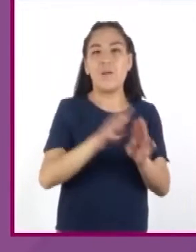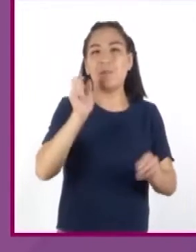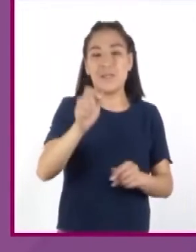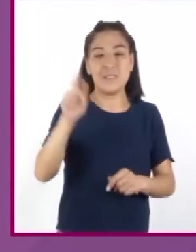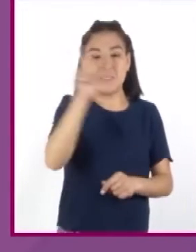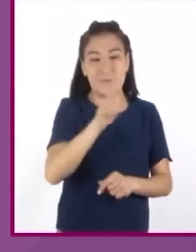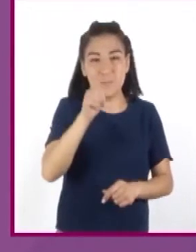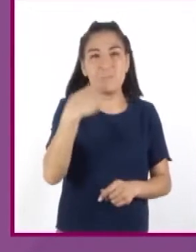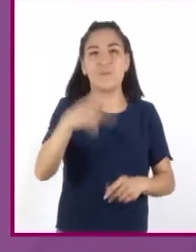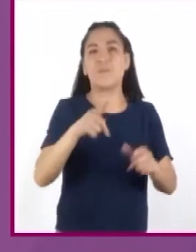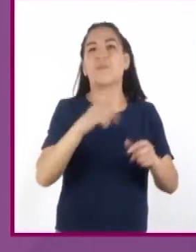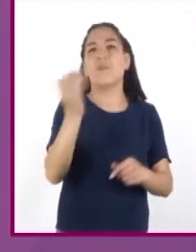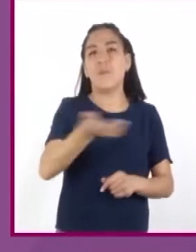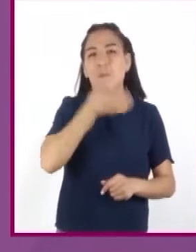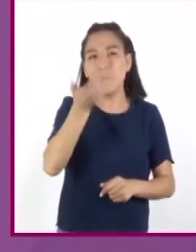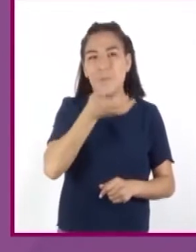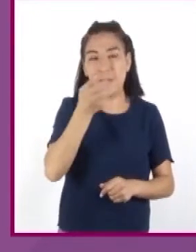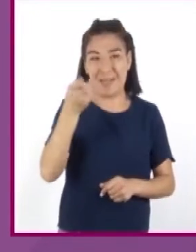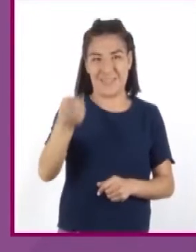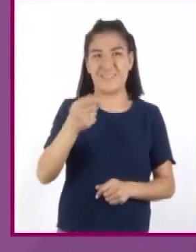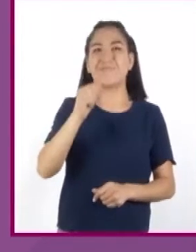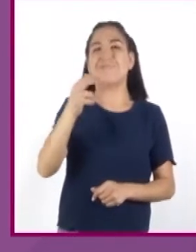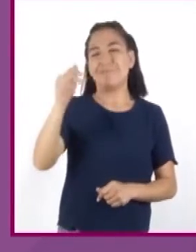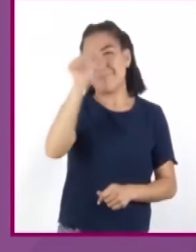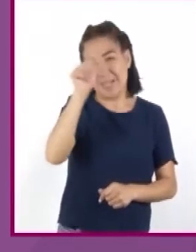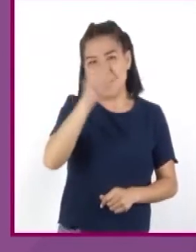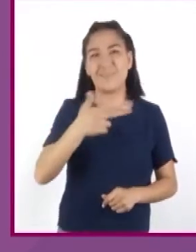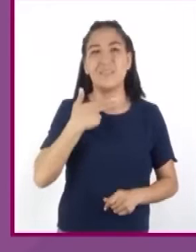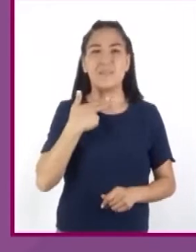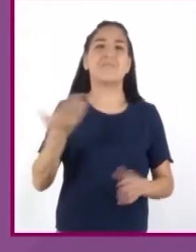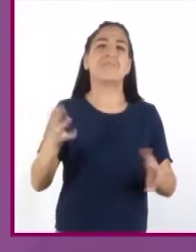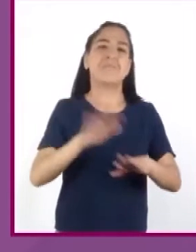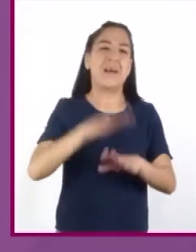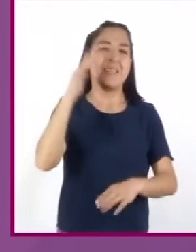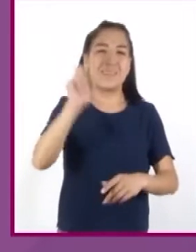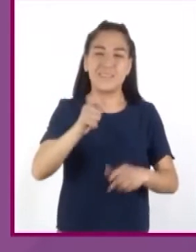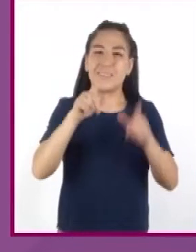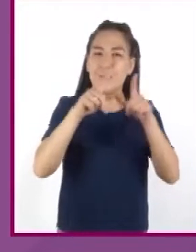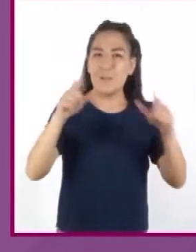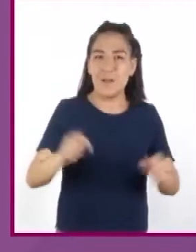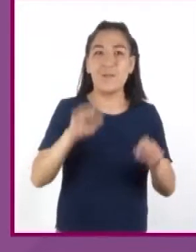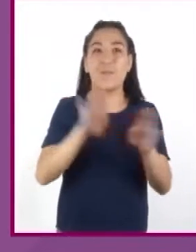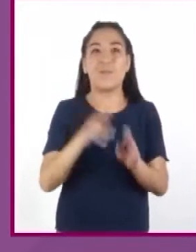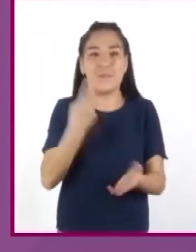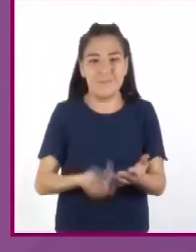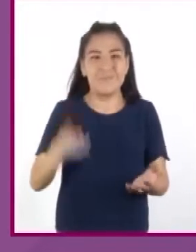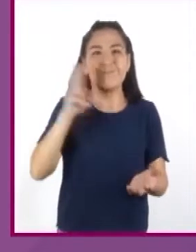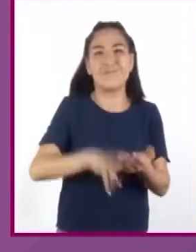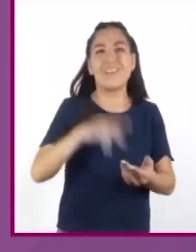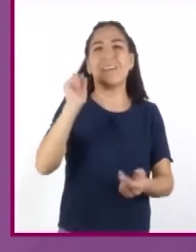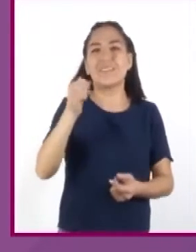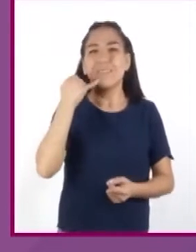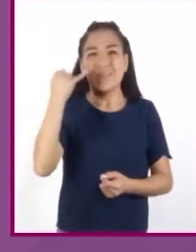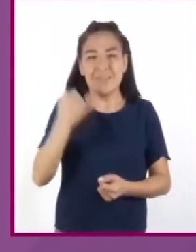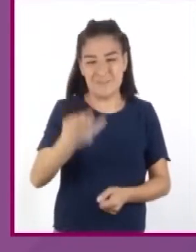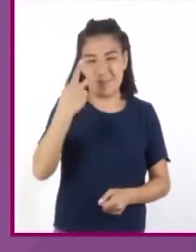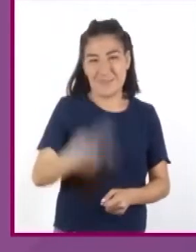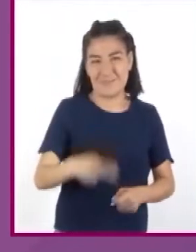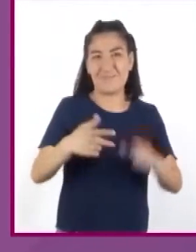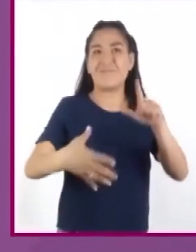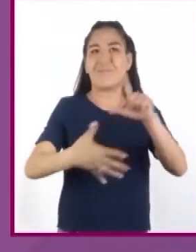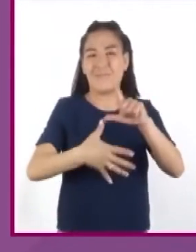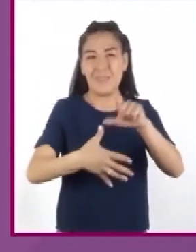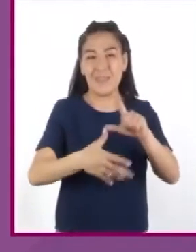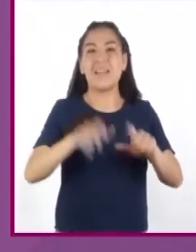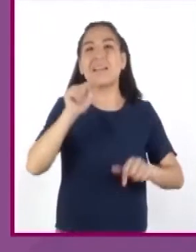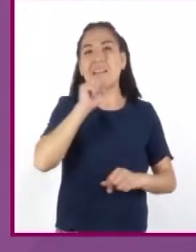lenguas originarias. Estos hombres de religión fueron grandes lingüistas que tuvieron que aprender los idiomas de América y que al mismo tiempo utilizaron